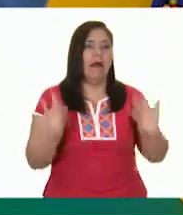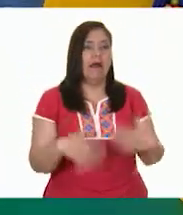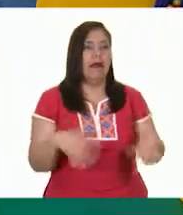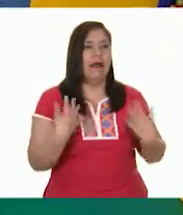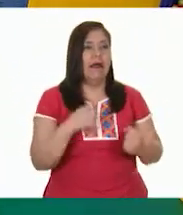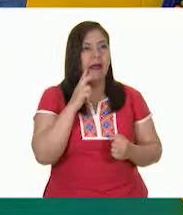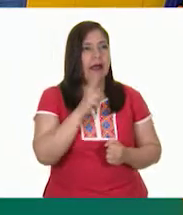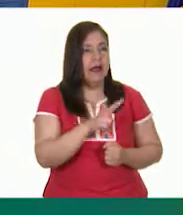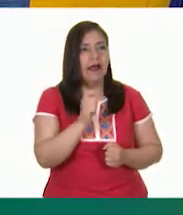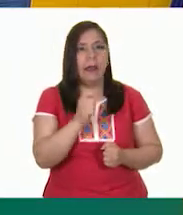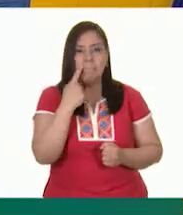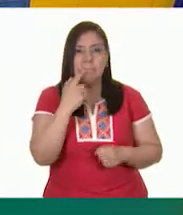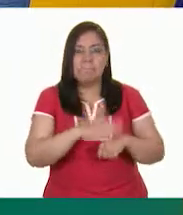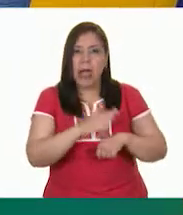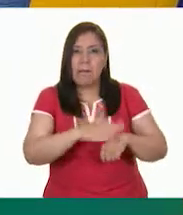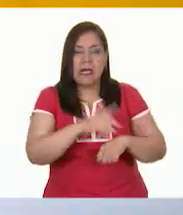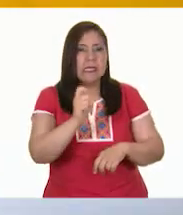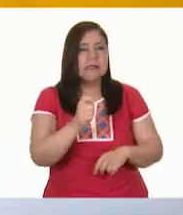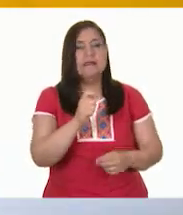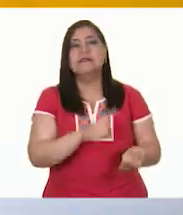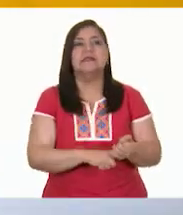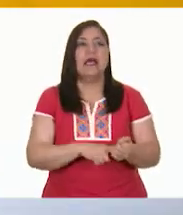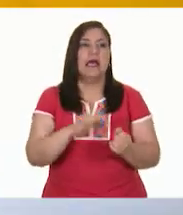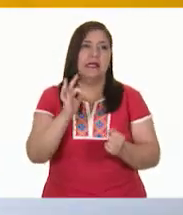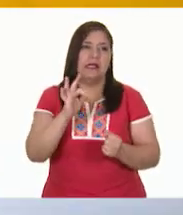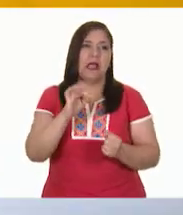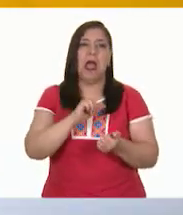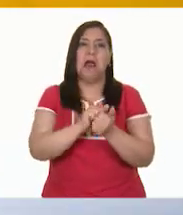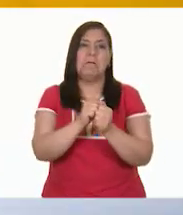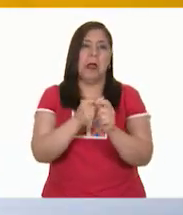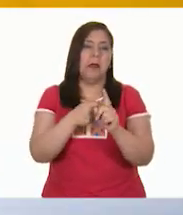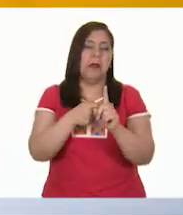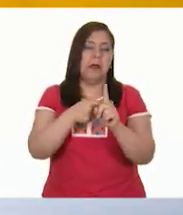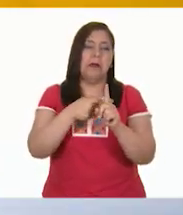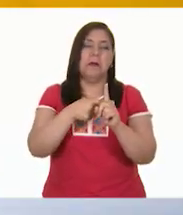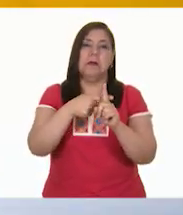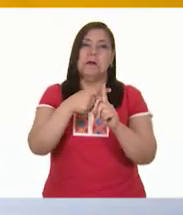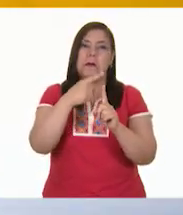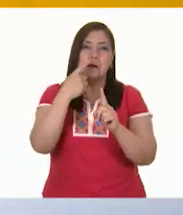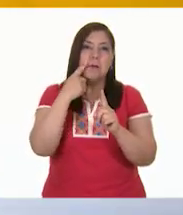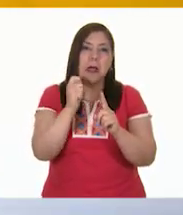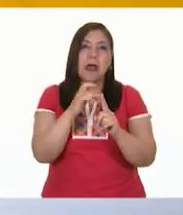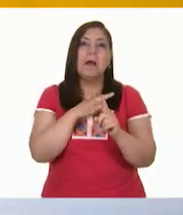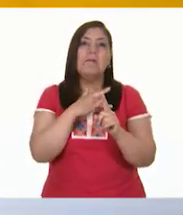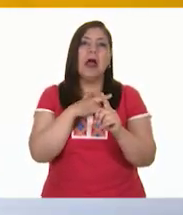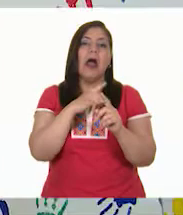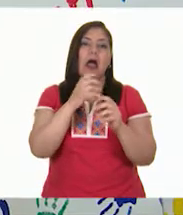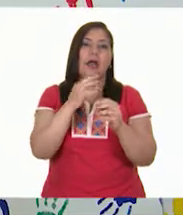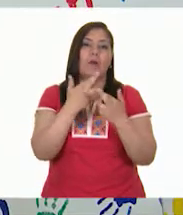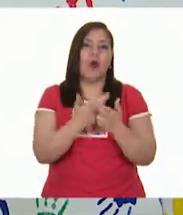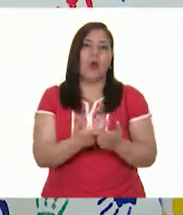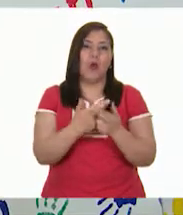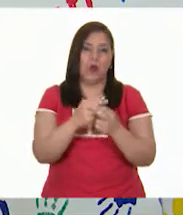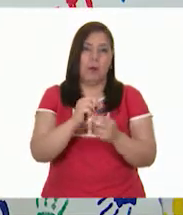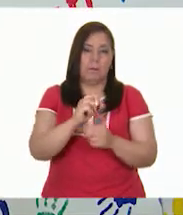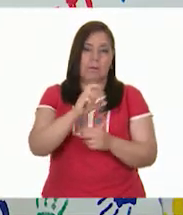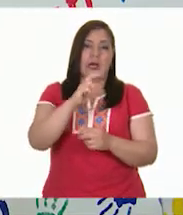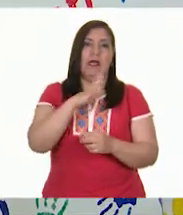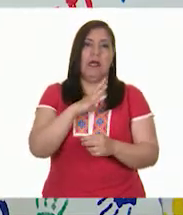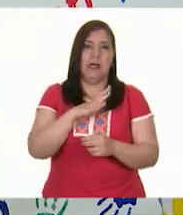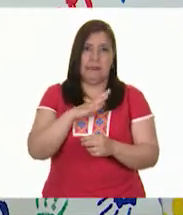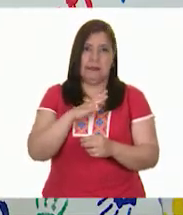ya empezó más y más. Más y más, y lo dejamos, se va a llenar todo el frasco. Perfecto. Pero viendo este proceso de enfriar las